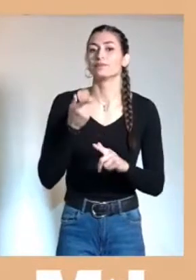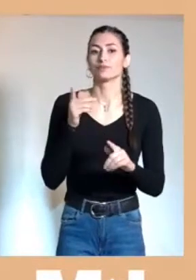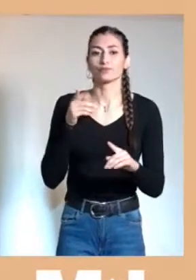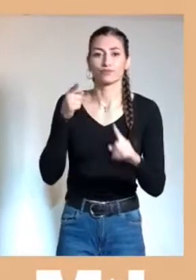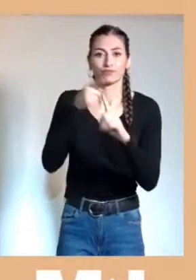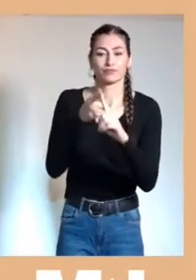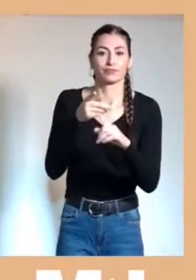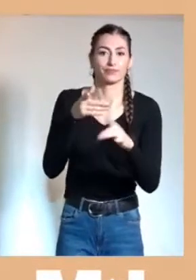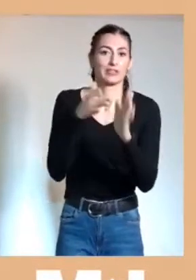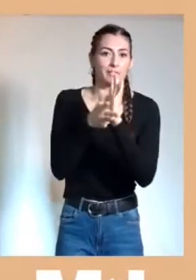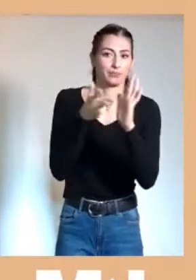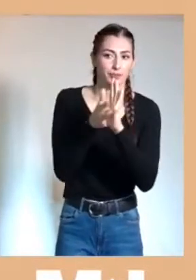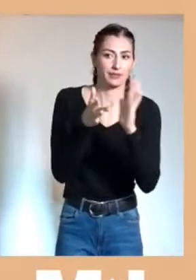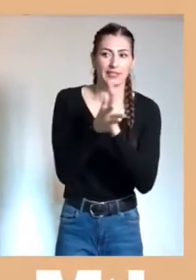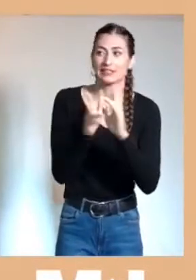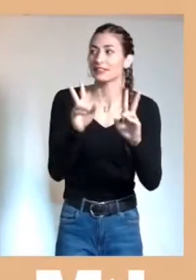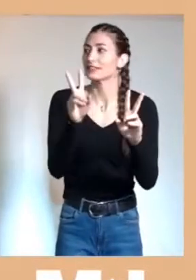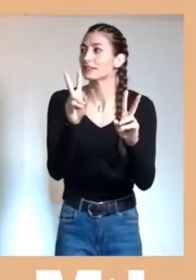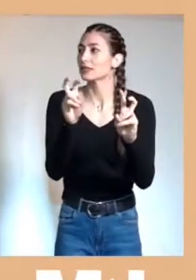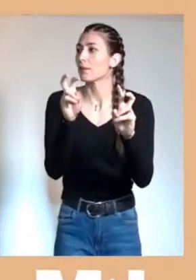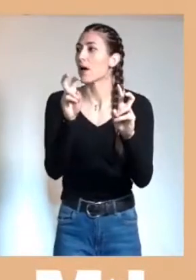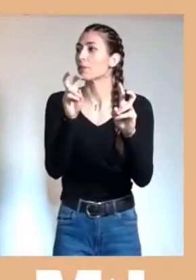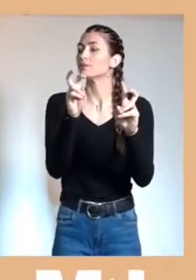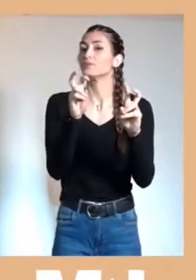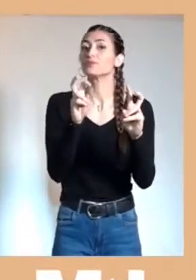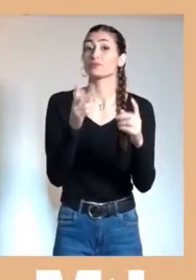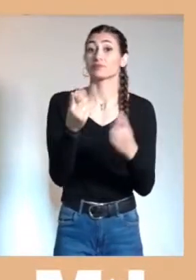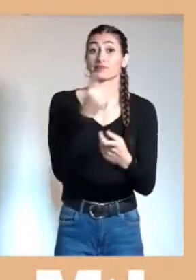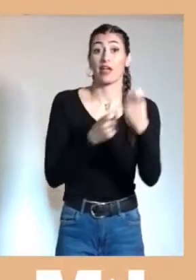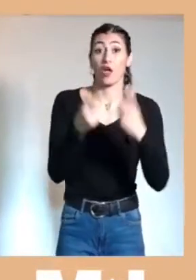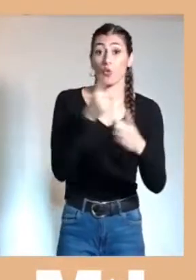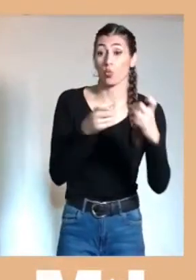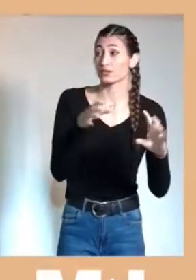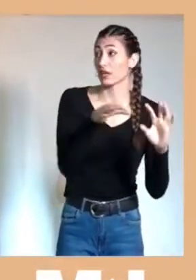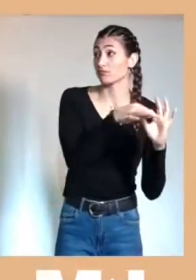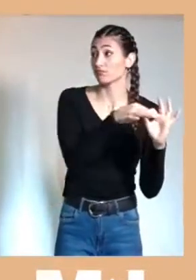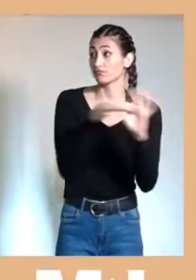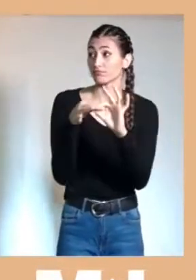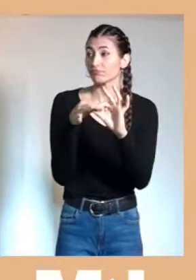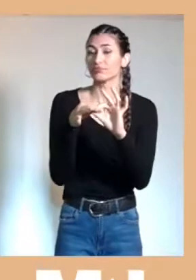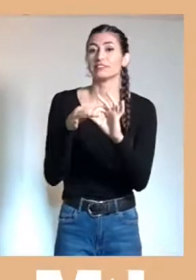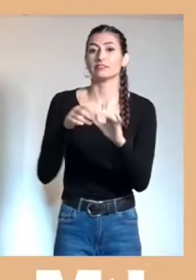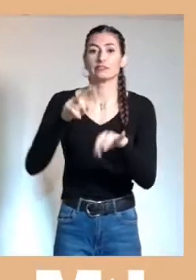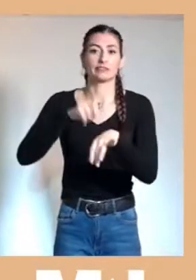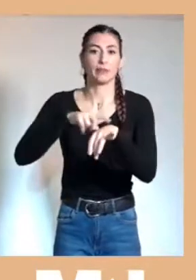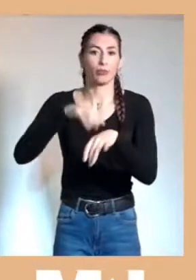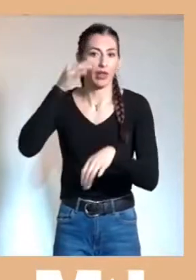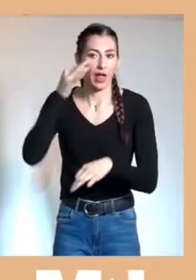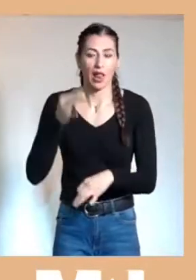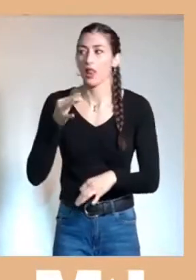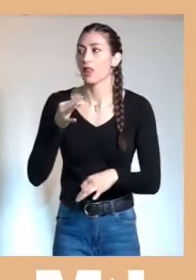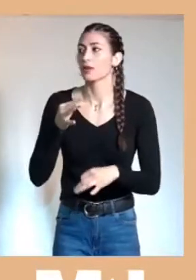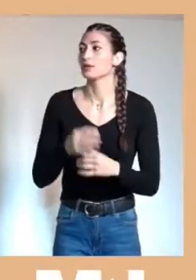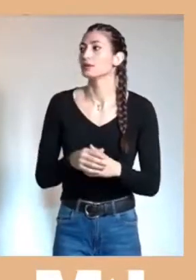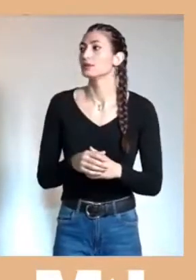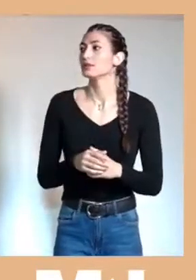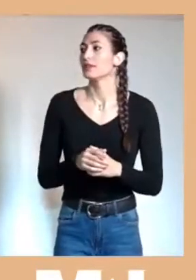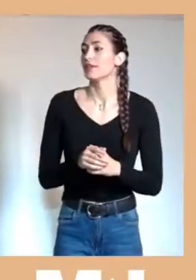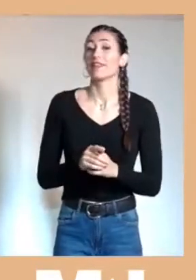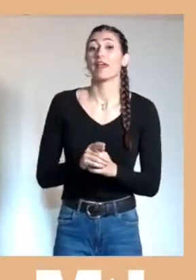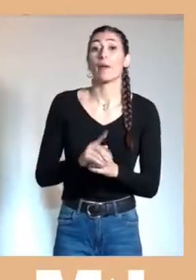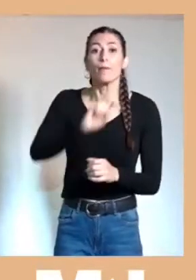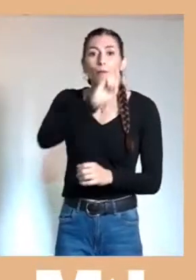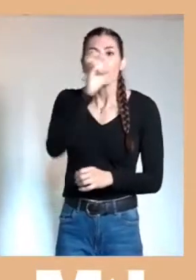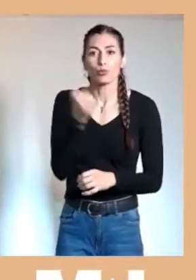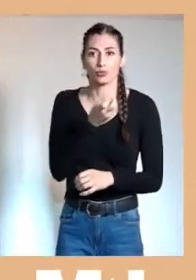cara a tomar la decisión sobre la encuesta vinculante de pluriconfesionalidad o aconfesionalidad, qué sería cada